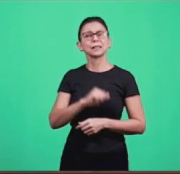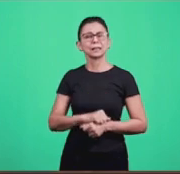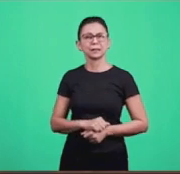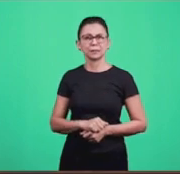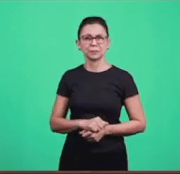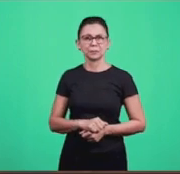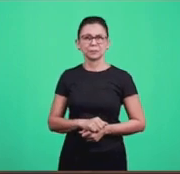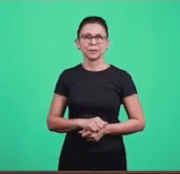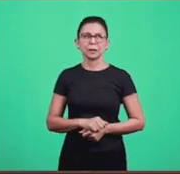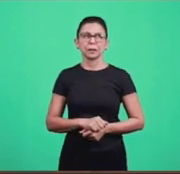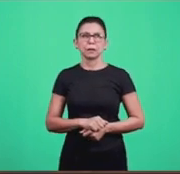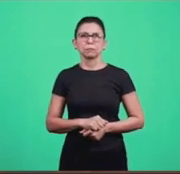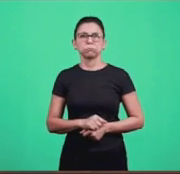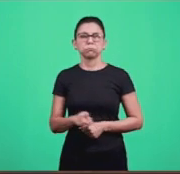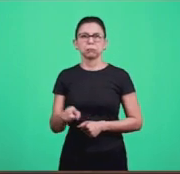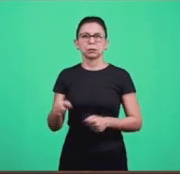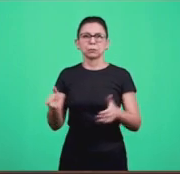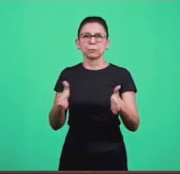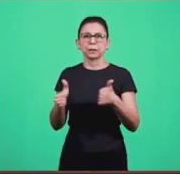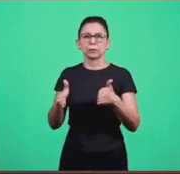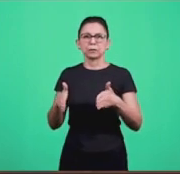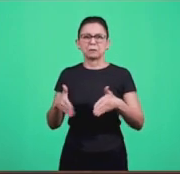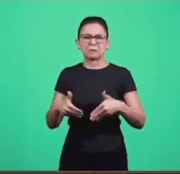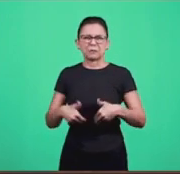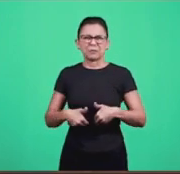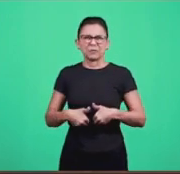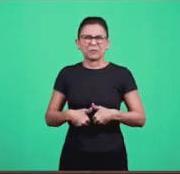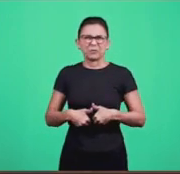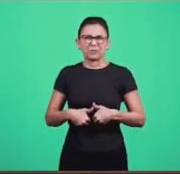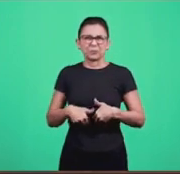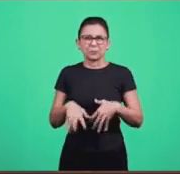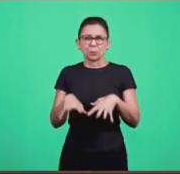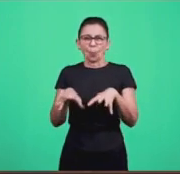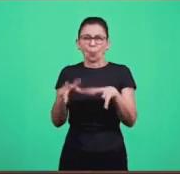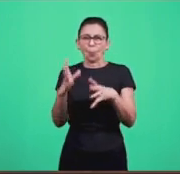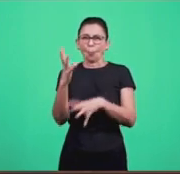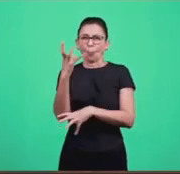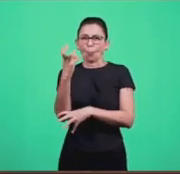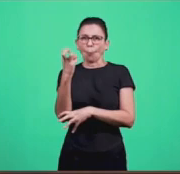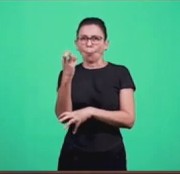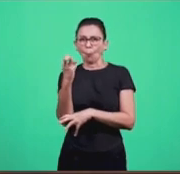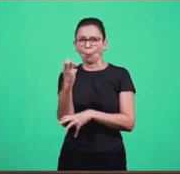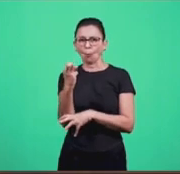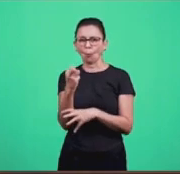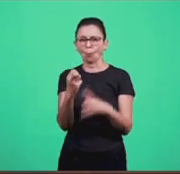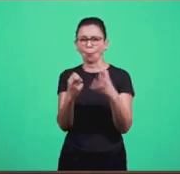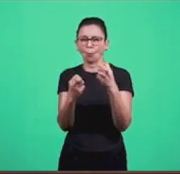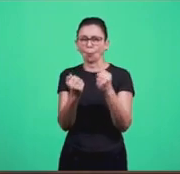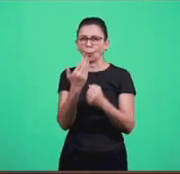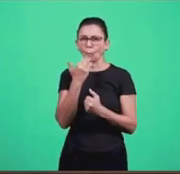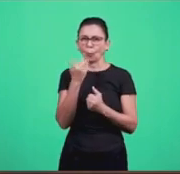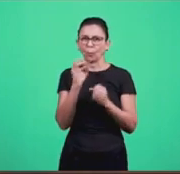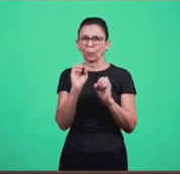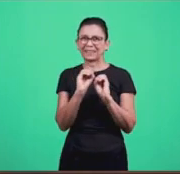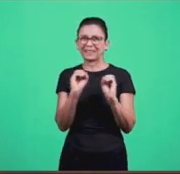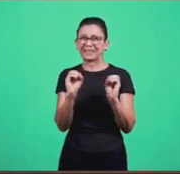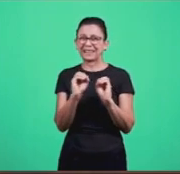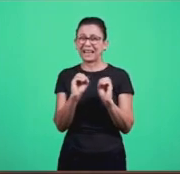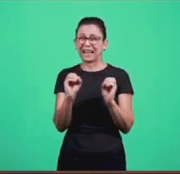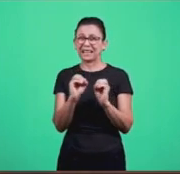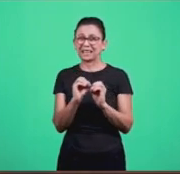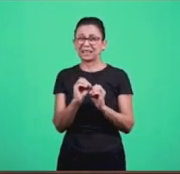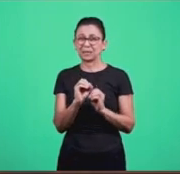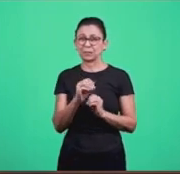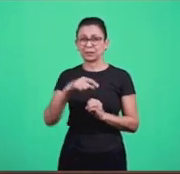encontró Elías en el arroyo? En un tiempo de que había hambre, sequía en el mundo,